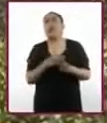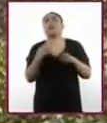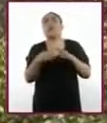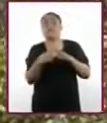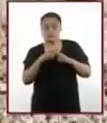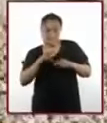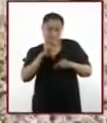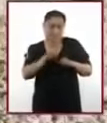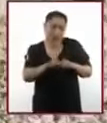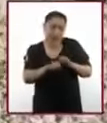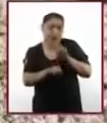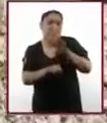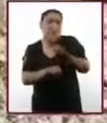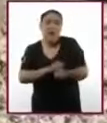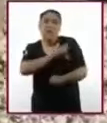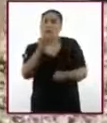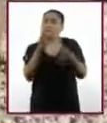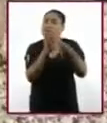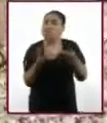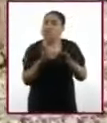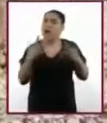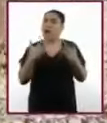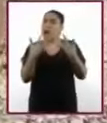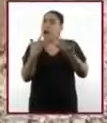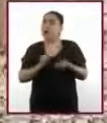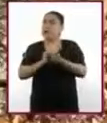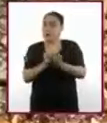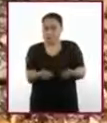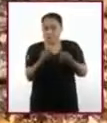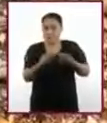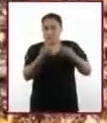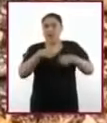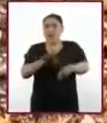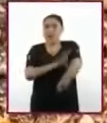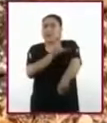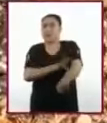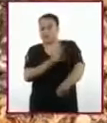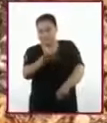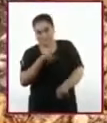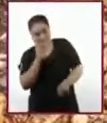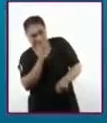quién, y nos ayudan a entender cómo se da el flujo de energía. Veamos un ejemplo.